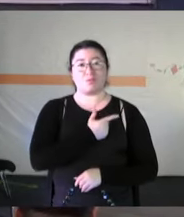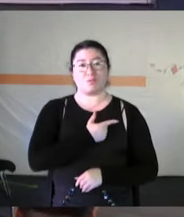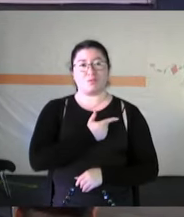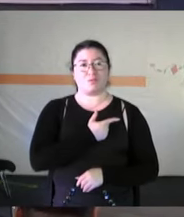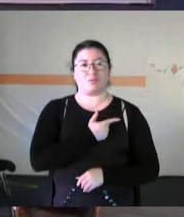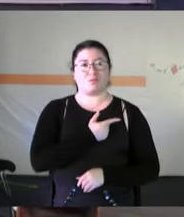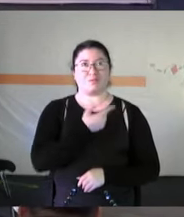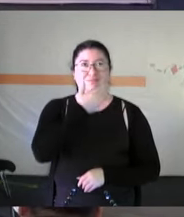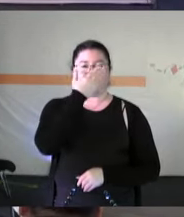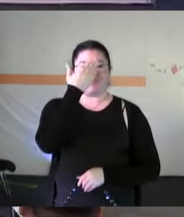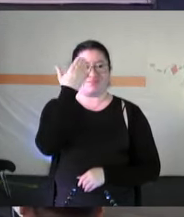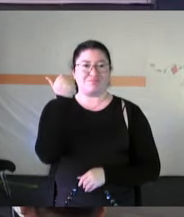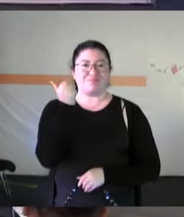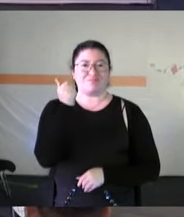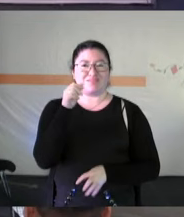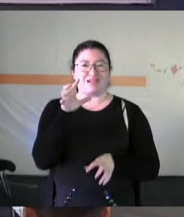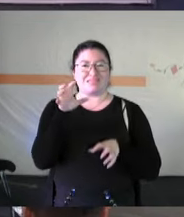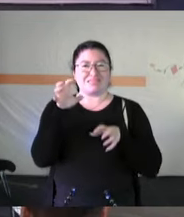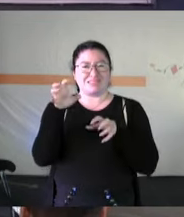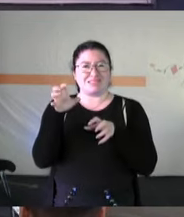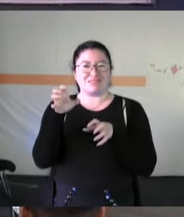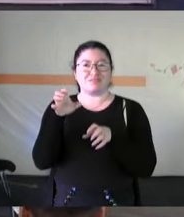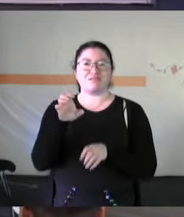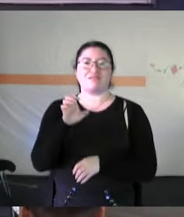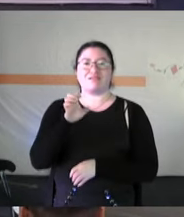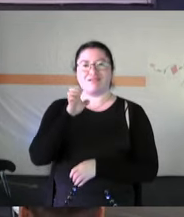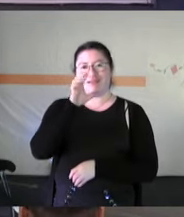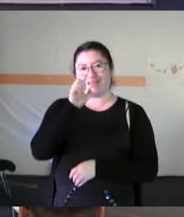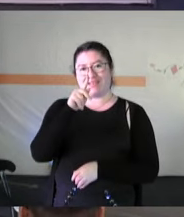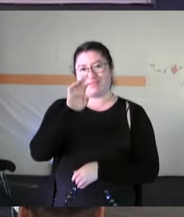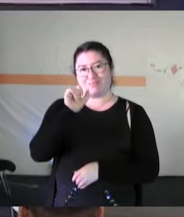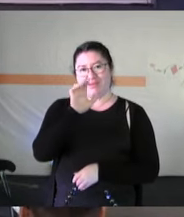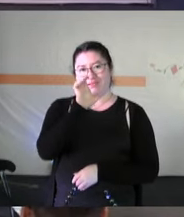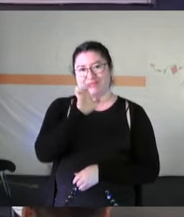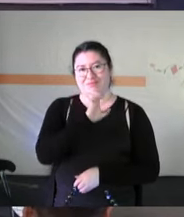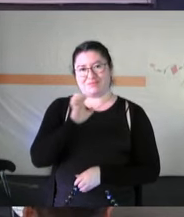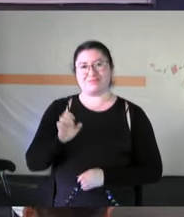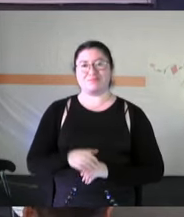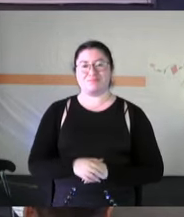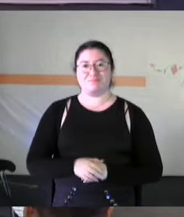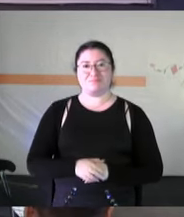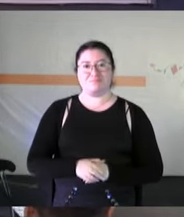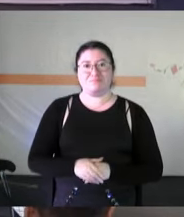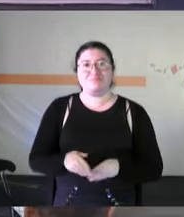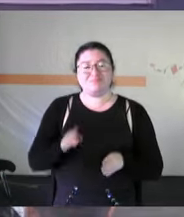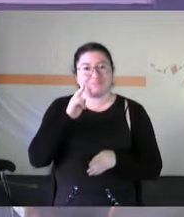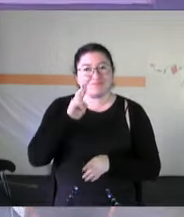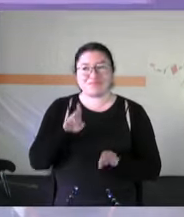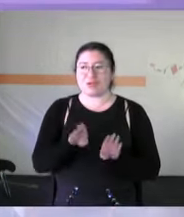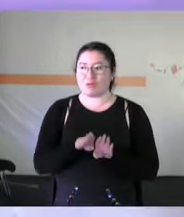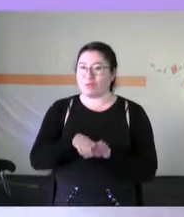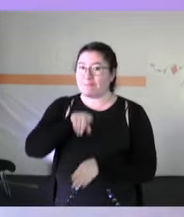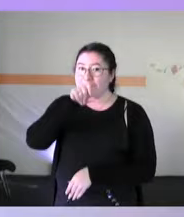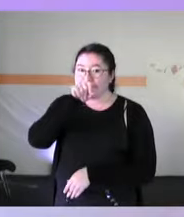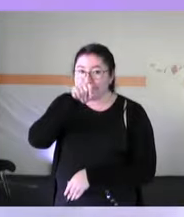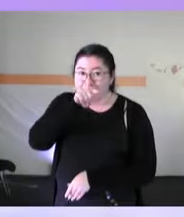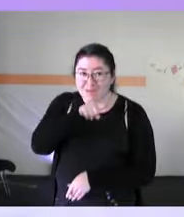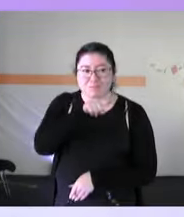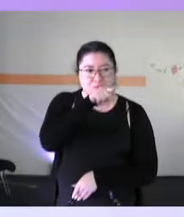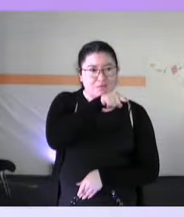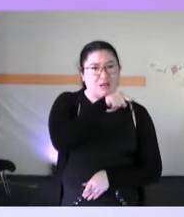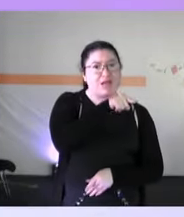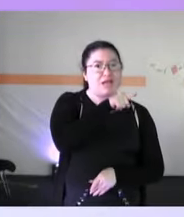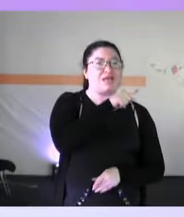No sé, el monstruo de Catepec. Ah, ¿verdad? Porque hacen lo mismo, solo que uno es de la ficción y es